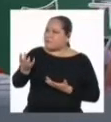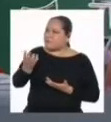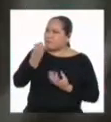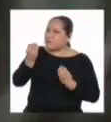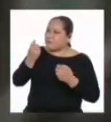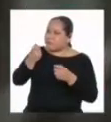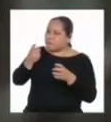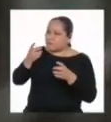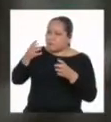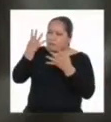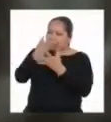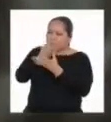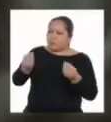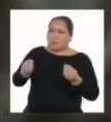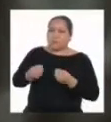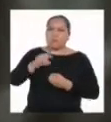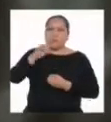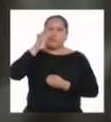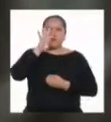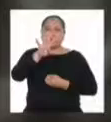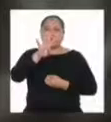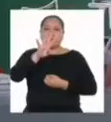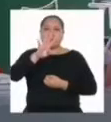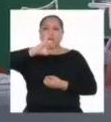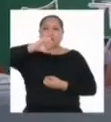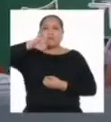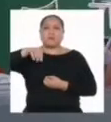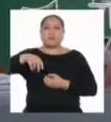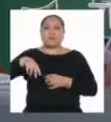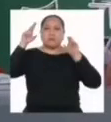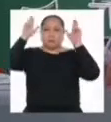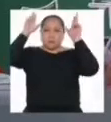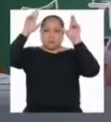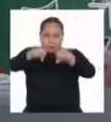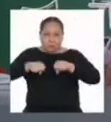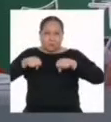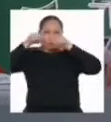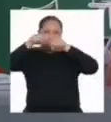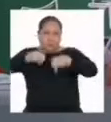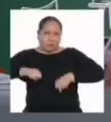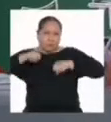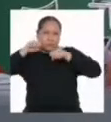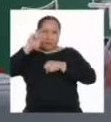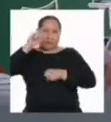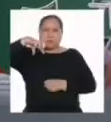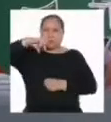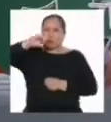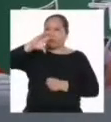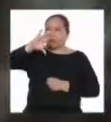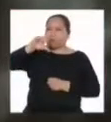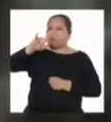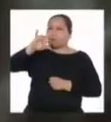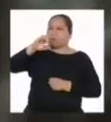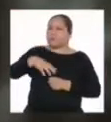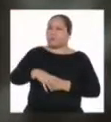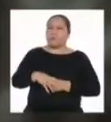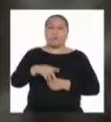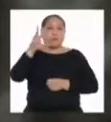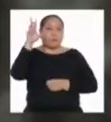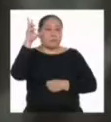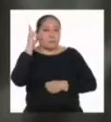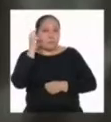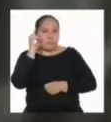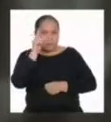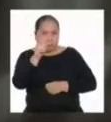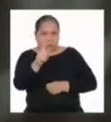estas especies? Los 4 jinetes de Apocalipsis. ¿Qué? Creo que te ha dado soroche, Ato. Escuchen